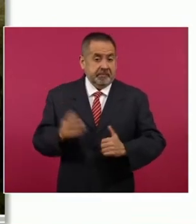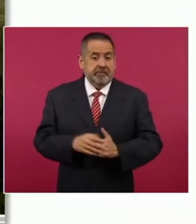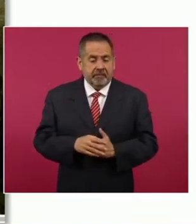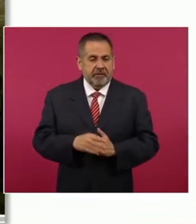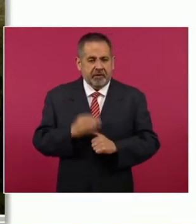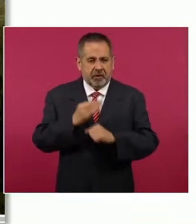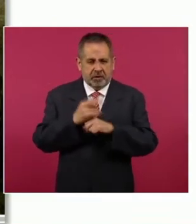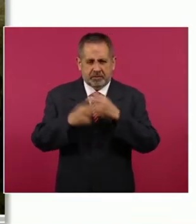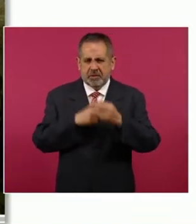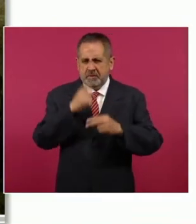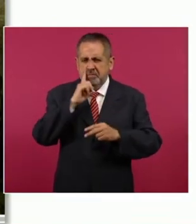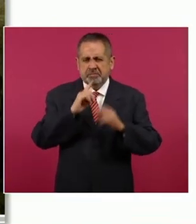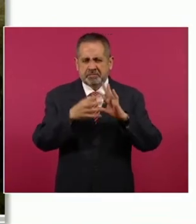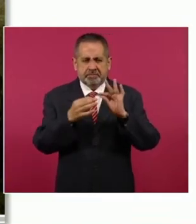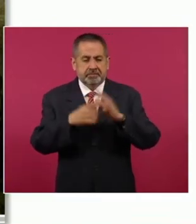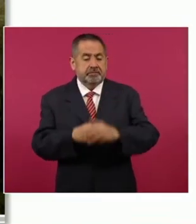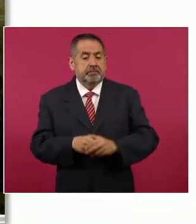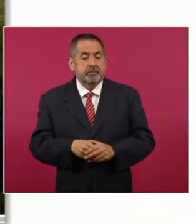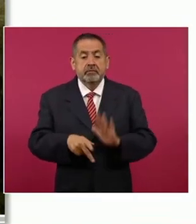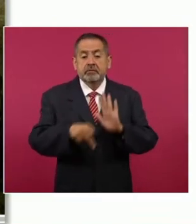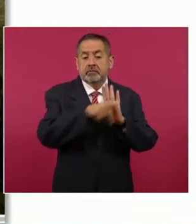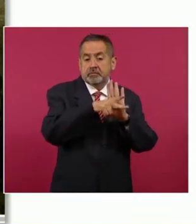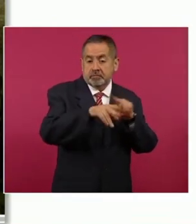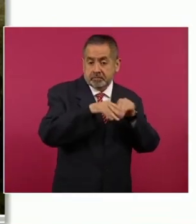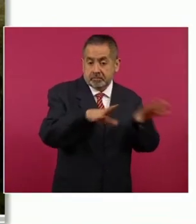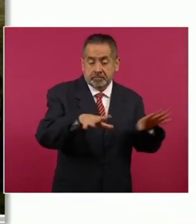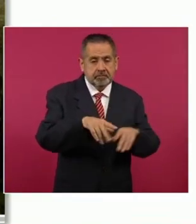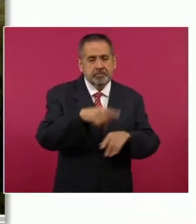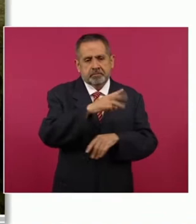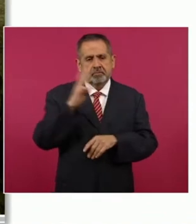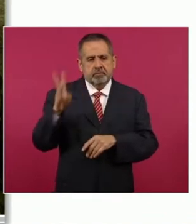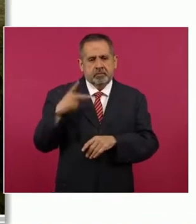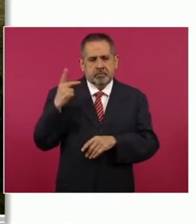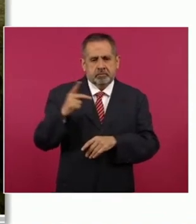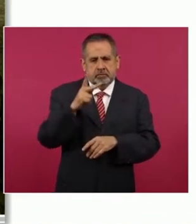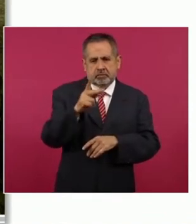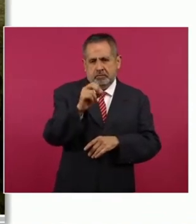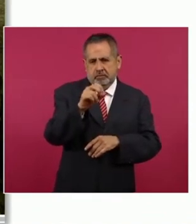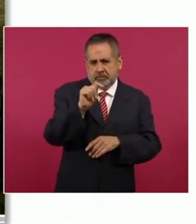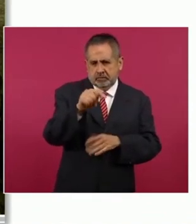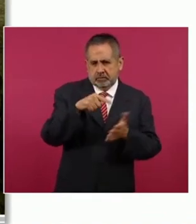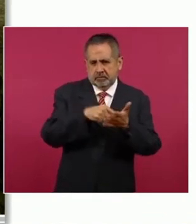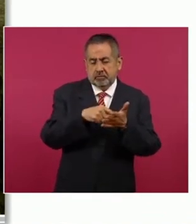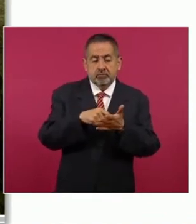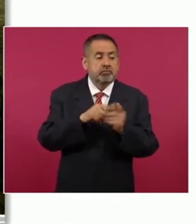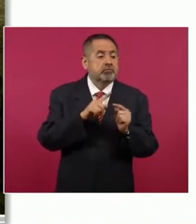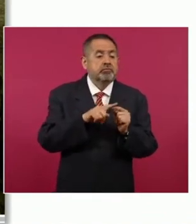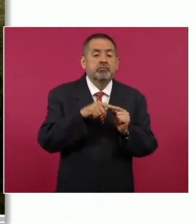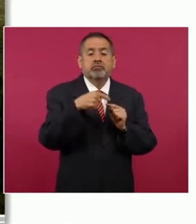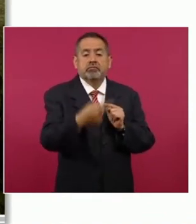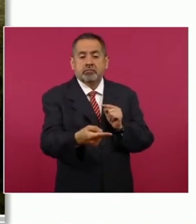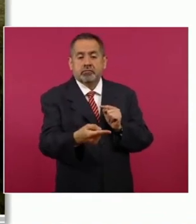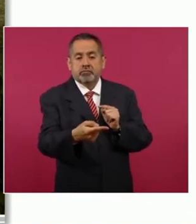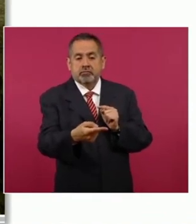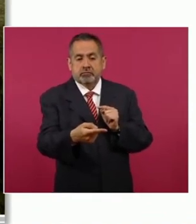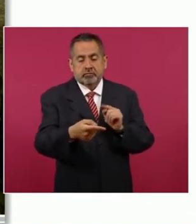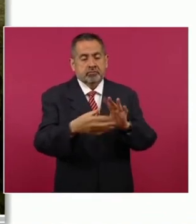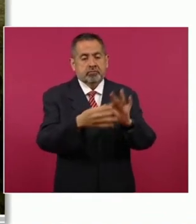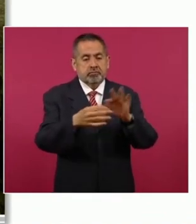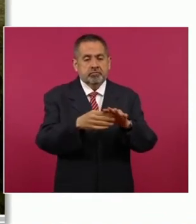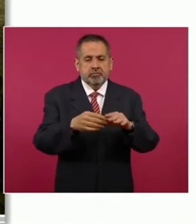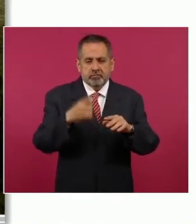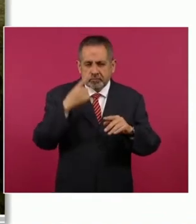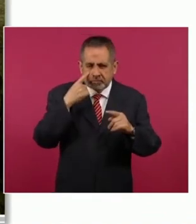vamos a desmentir. El diario estadounidense de Washington Post pidió a través de su corresponsal